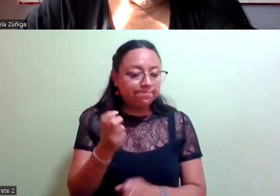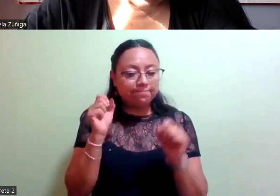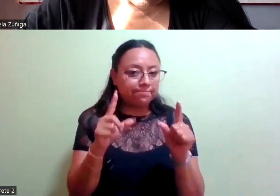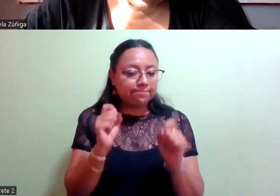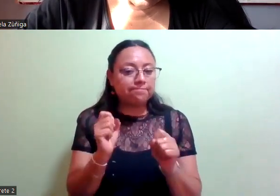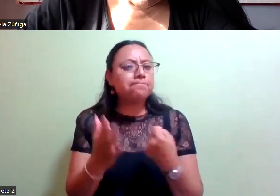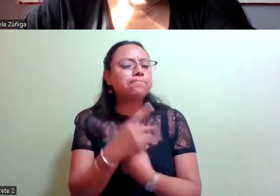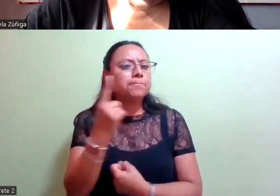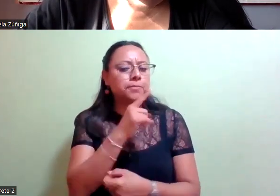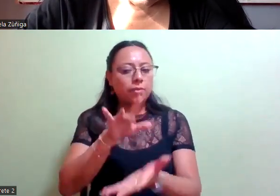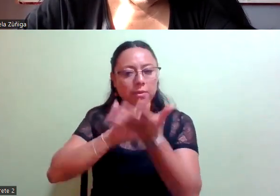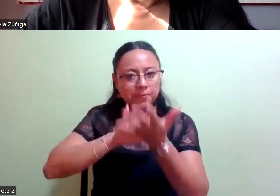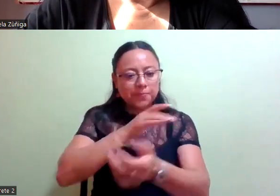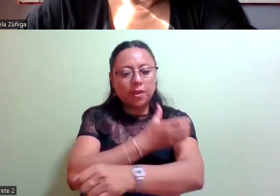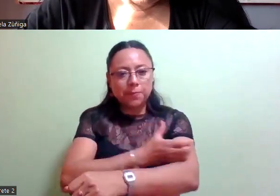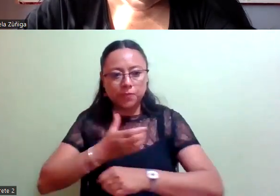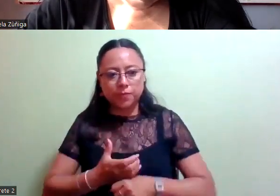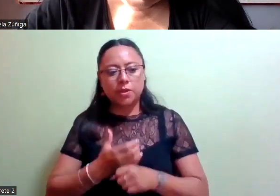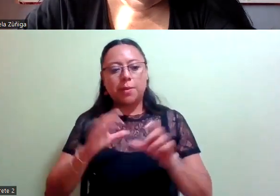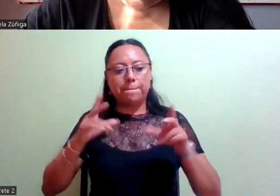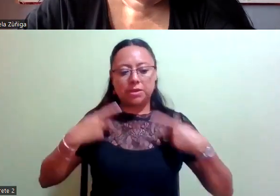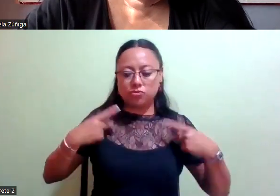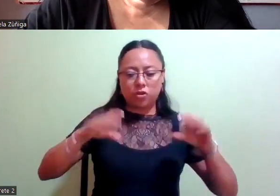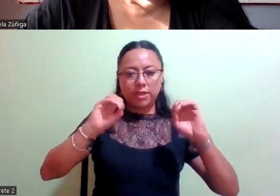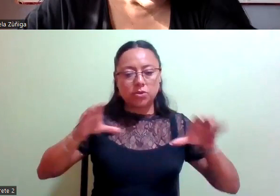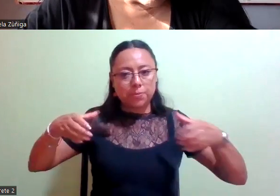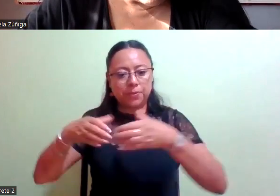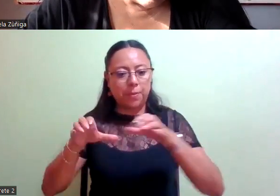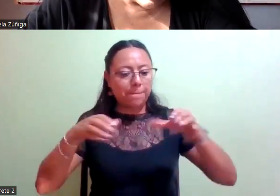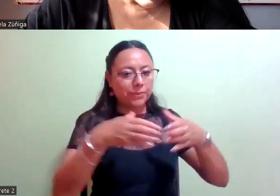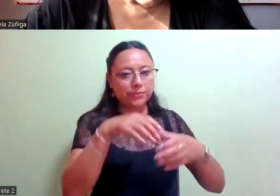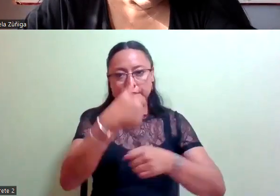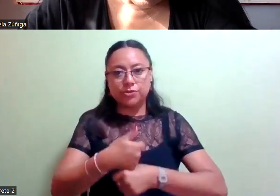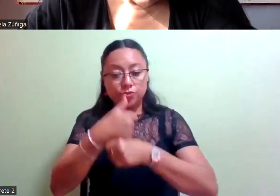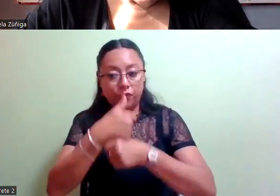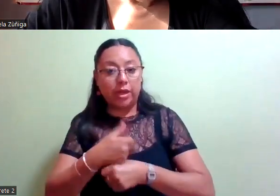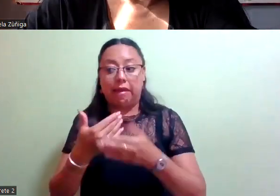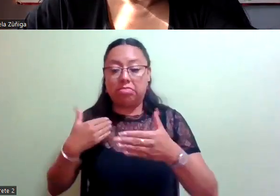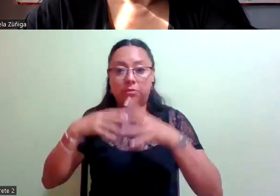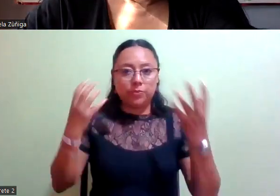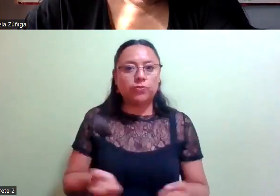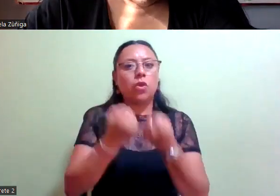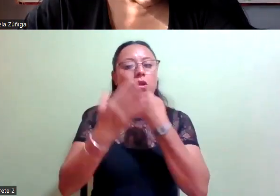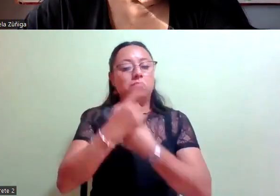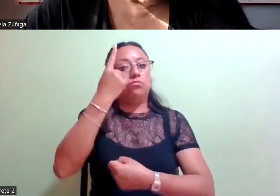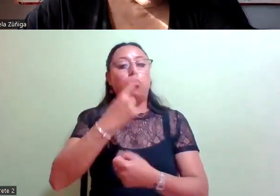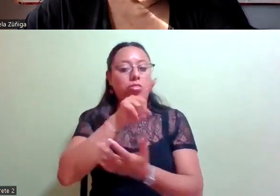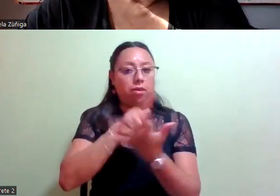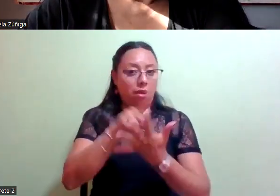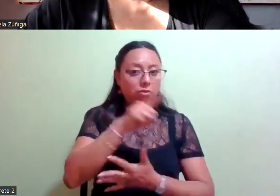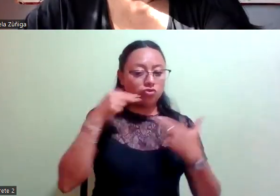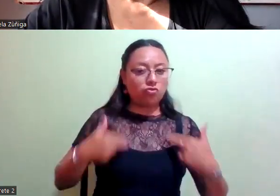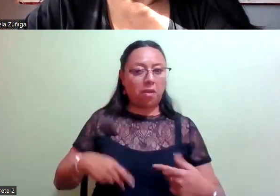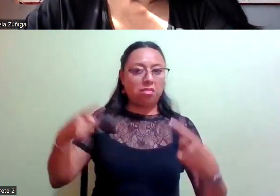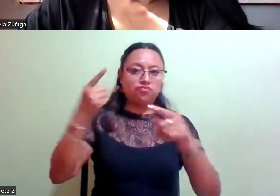el acompañamiento de personas y colectividades víctimas y sobrevivientes de violaciones graves a derechos